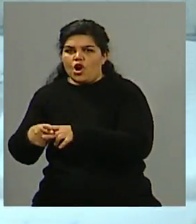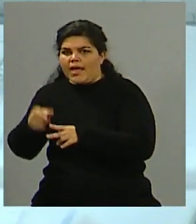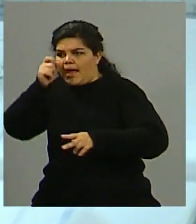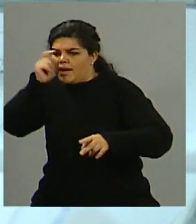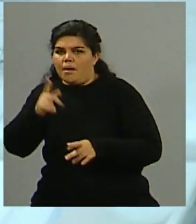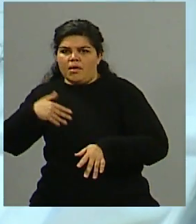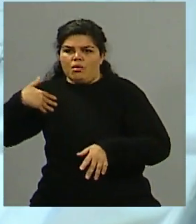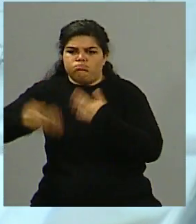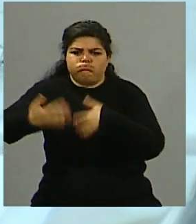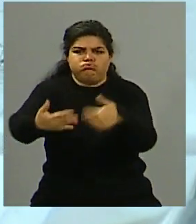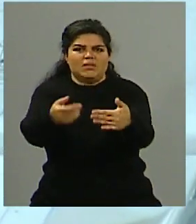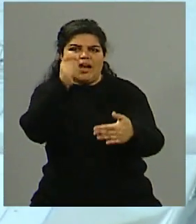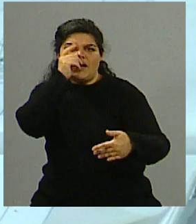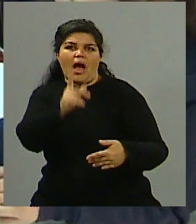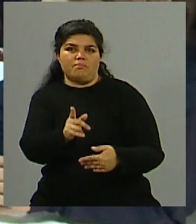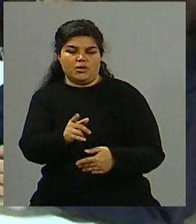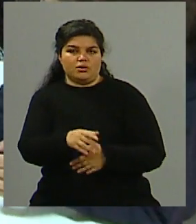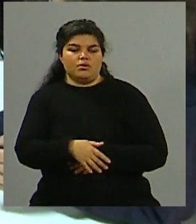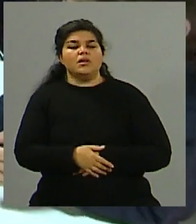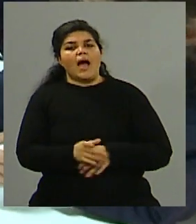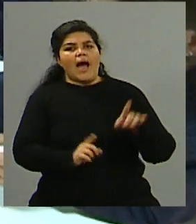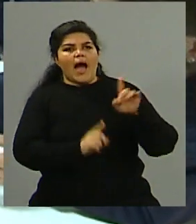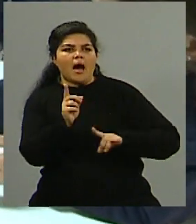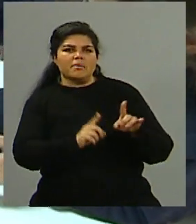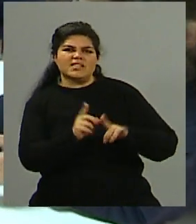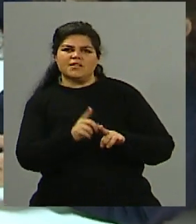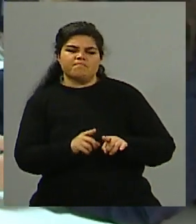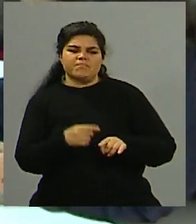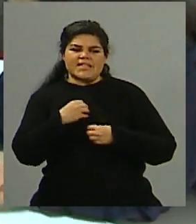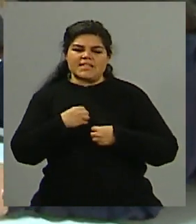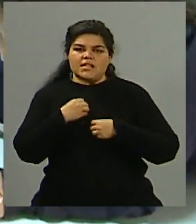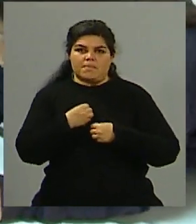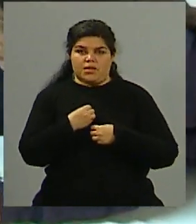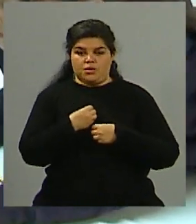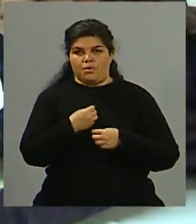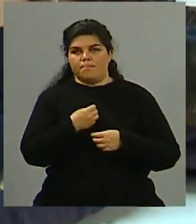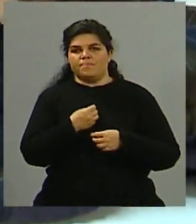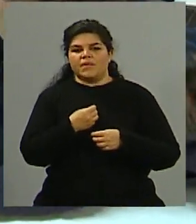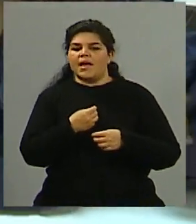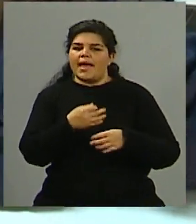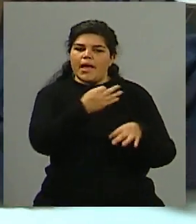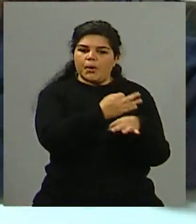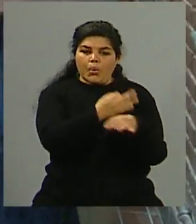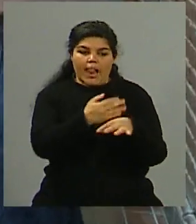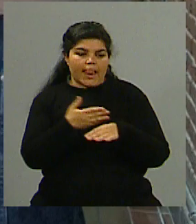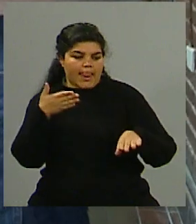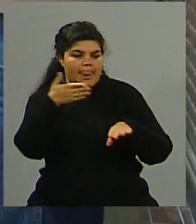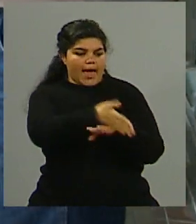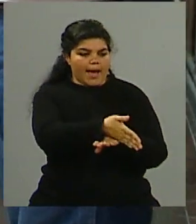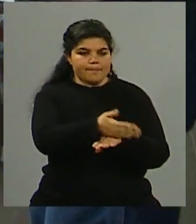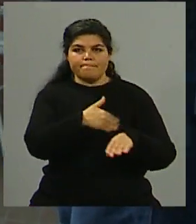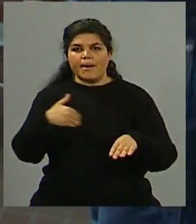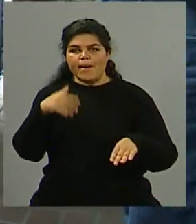escuela que muchas veces permite que los niños vayan aprendiendo a despegarse de sus familias para ser más